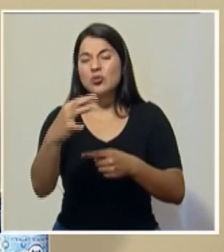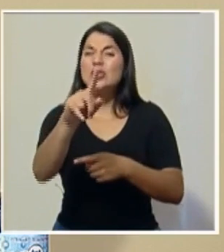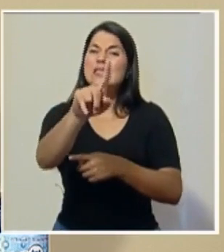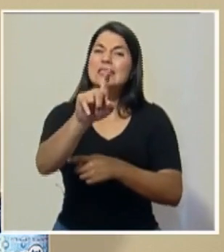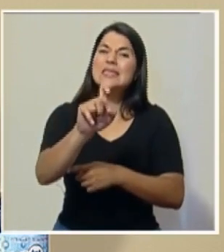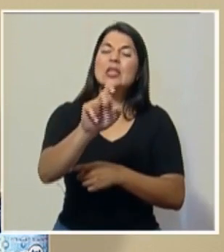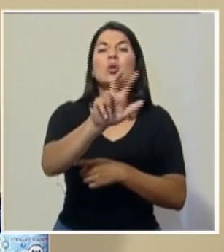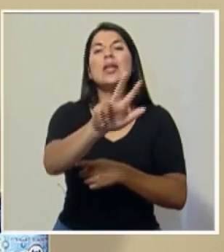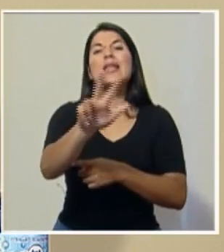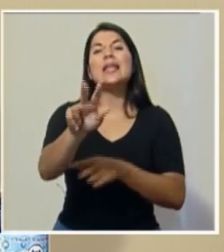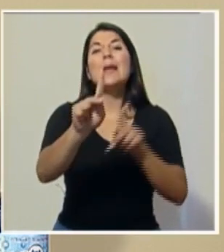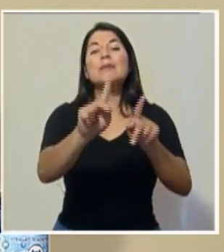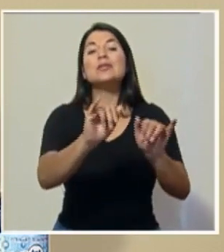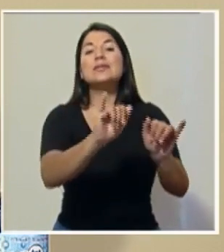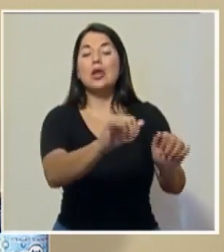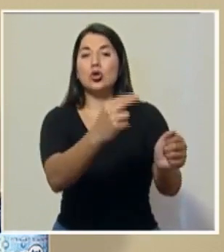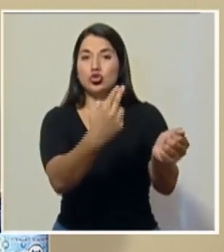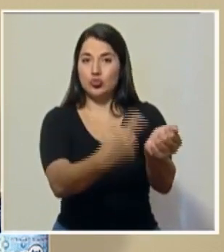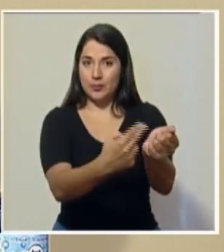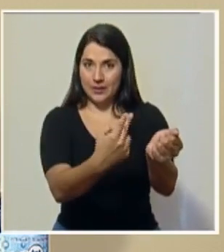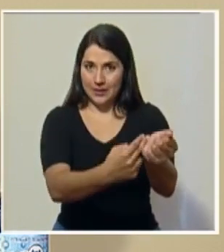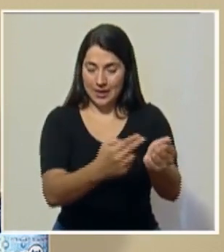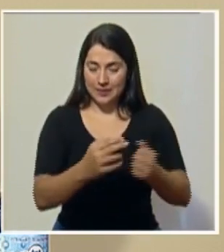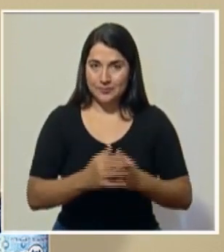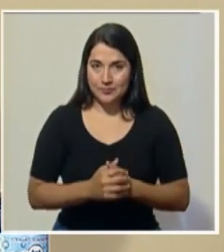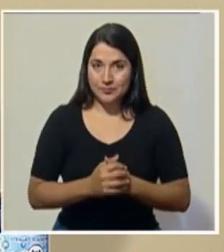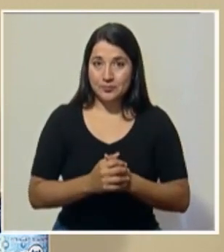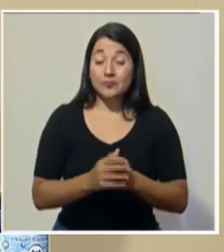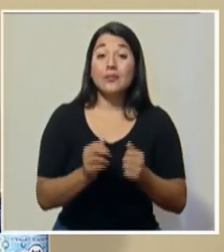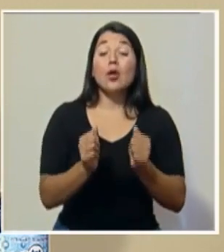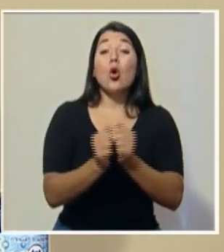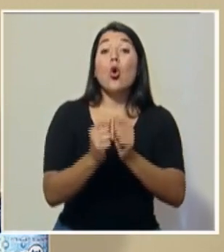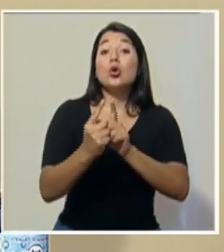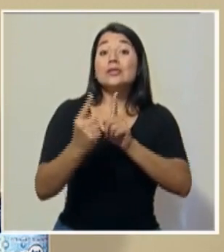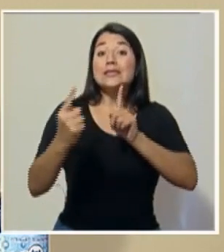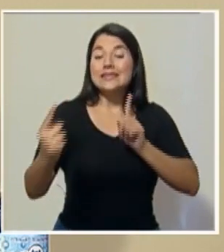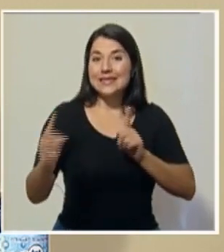Con el distanciamiento del 65% tendríamos